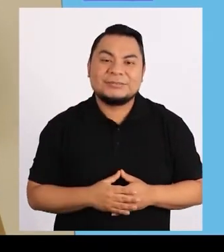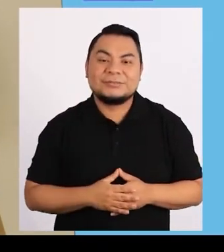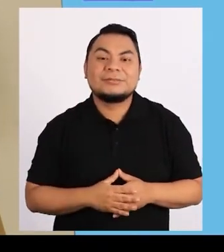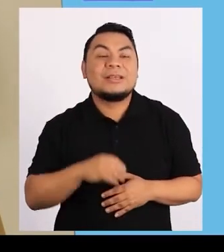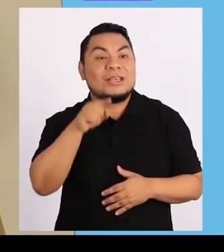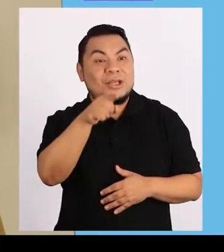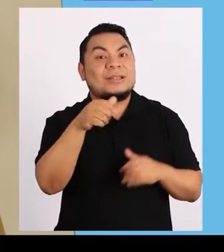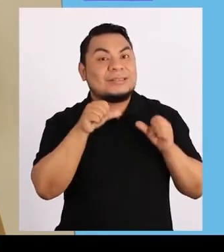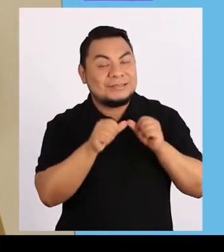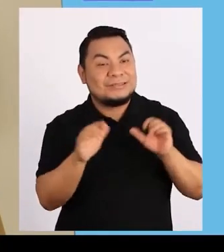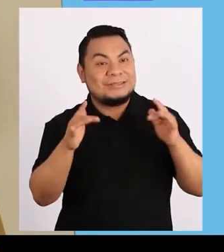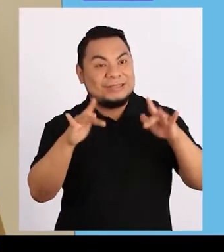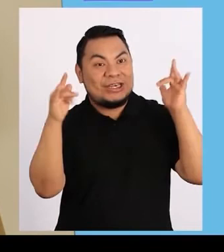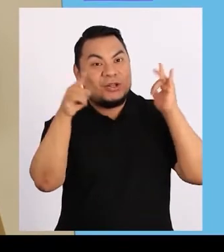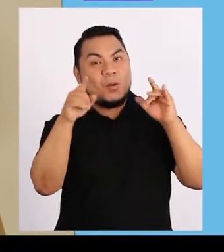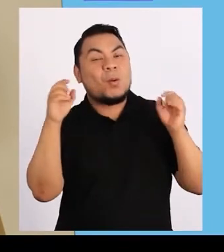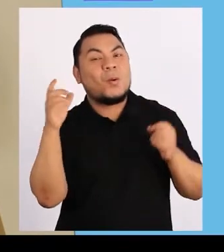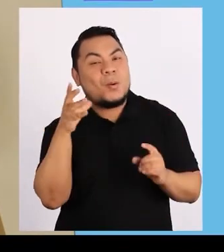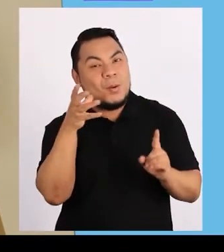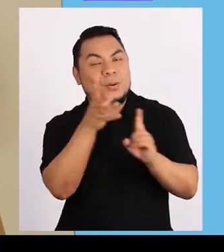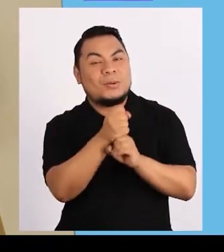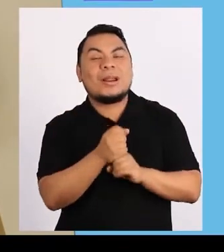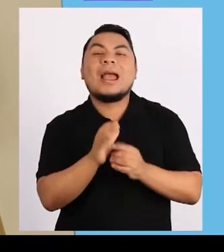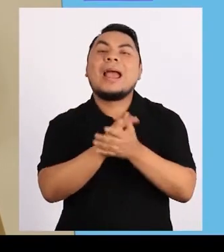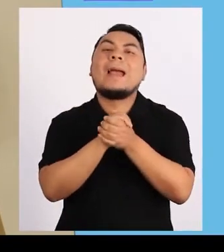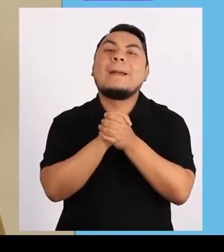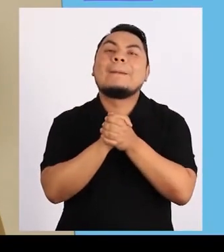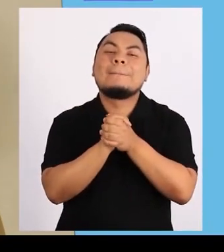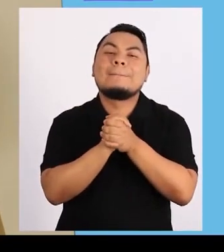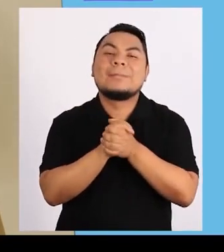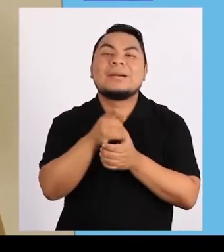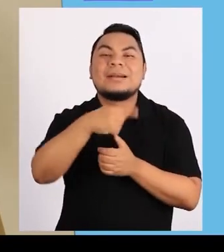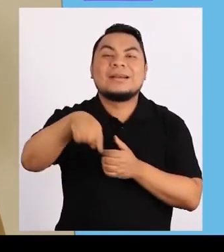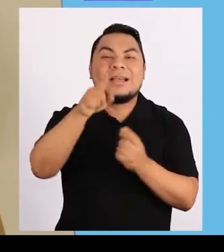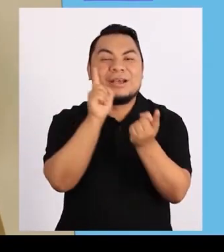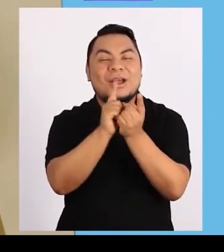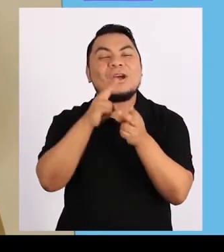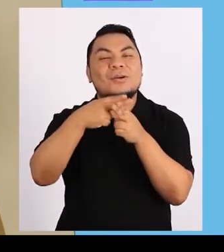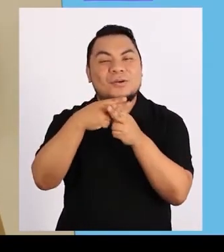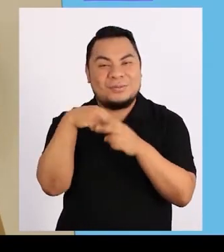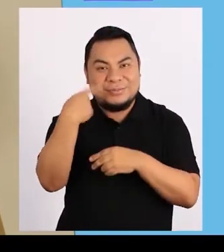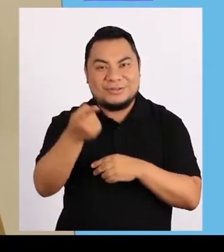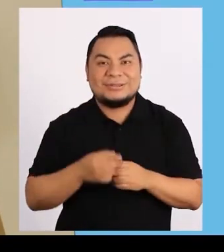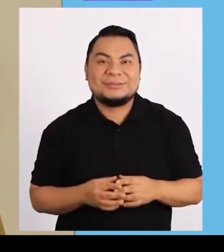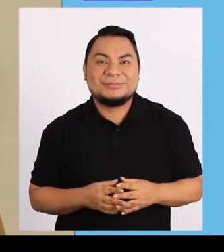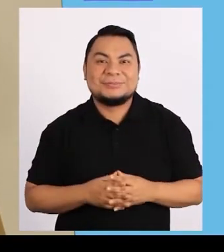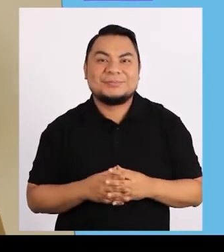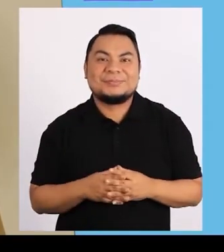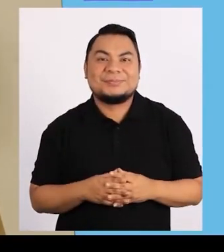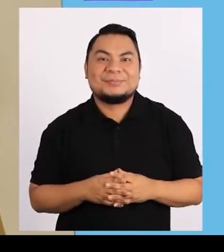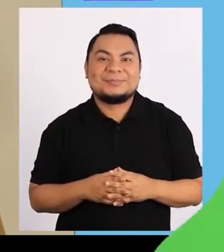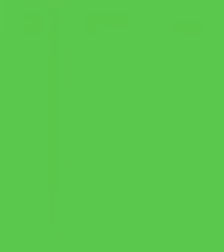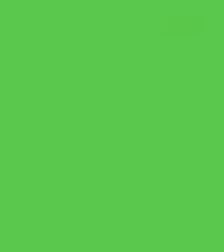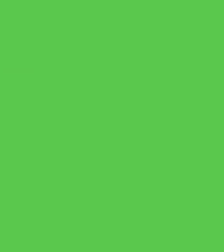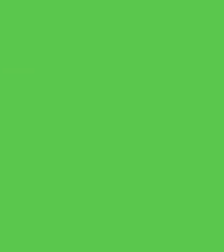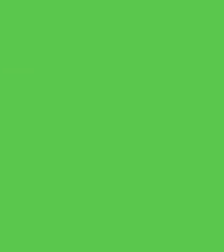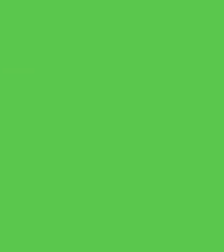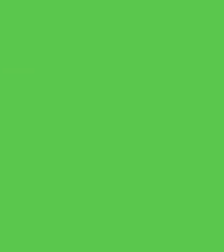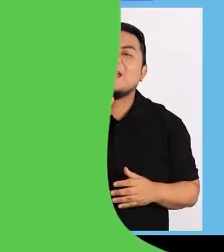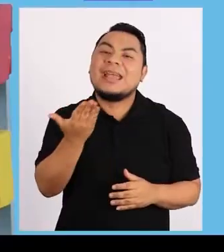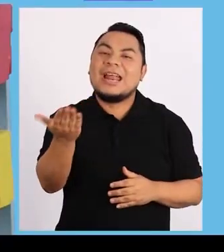Christopher. Sigue brillando con tus logros. Amigos, nos vemos pronto.